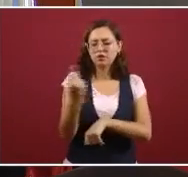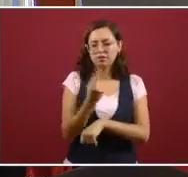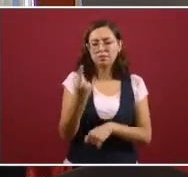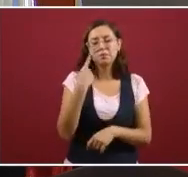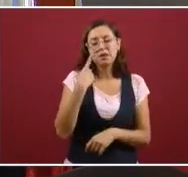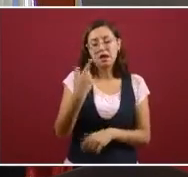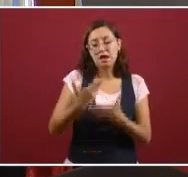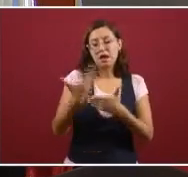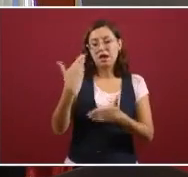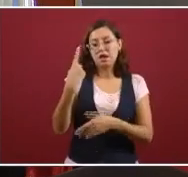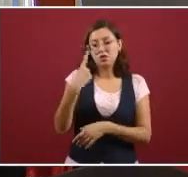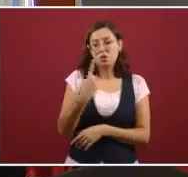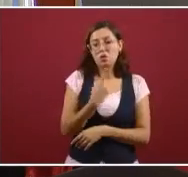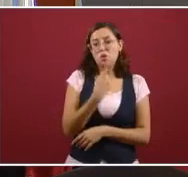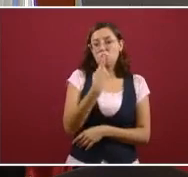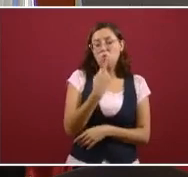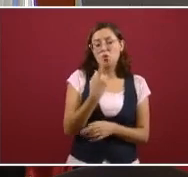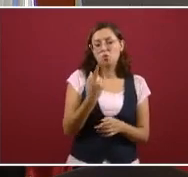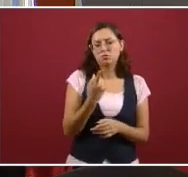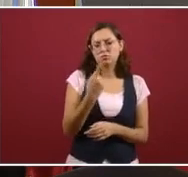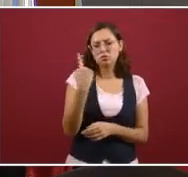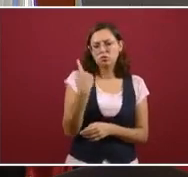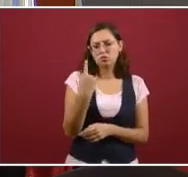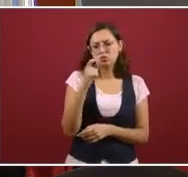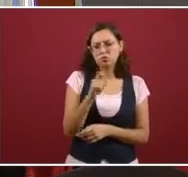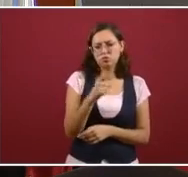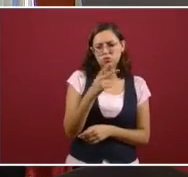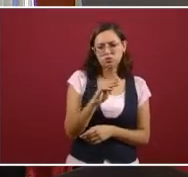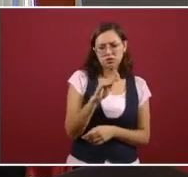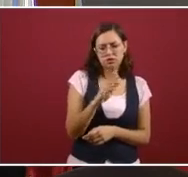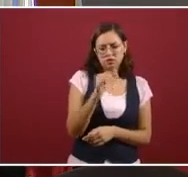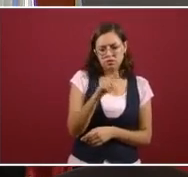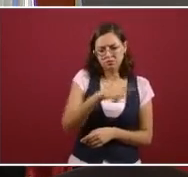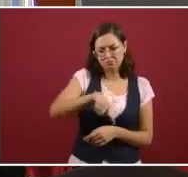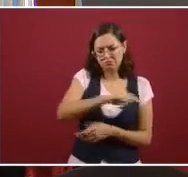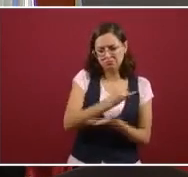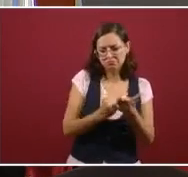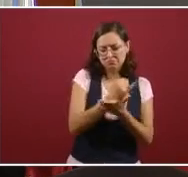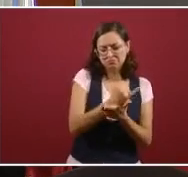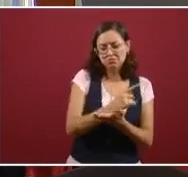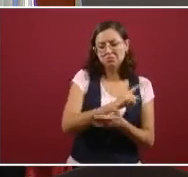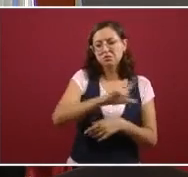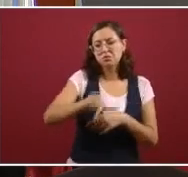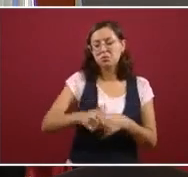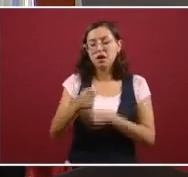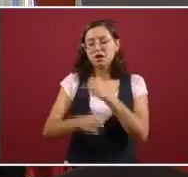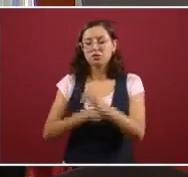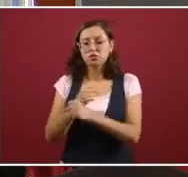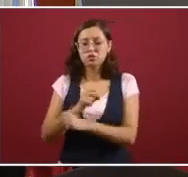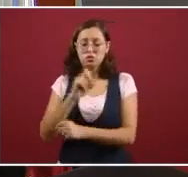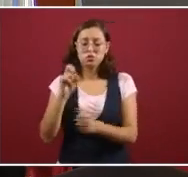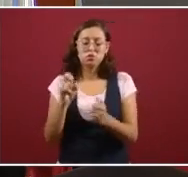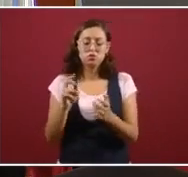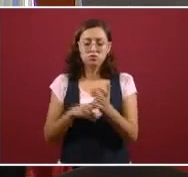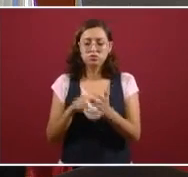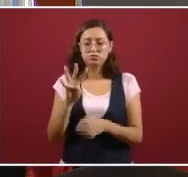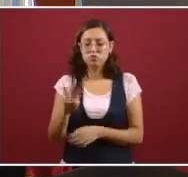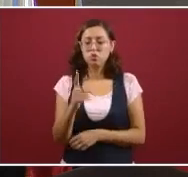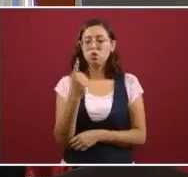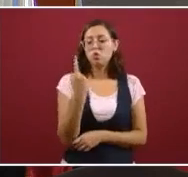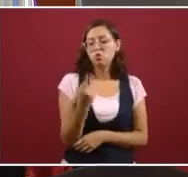de 1.89%. Fueron bajando de manera paulatina hasta el año 2018, en donde las comisiones promedio eran